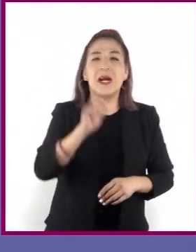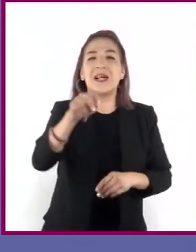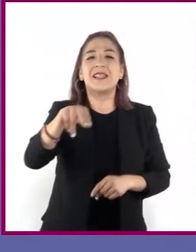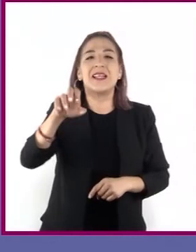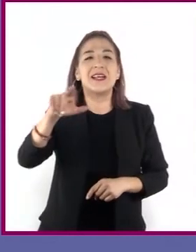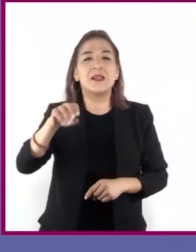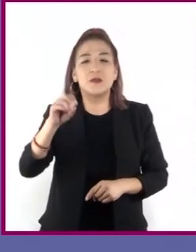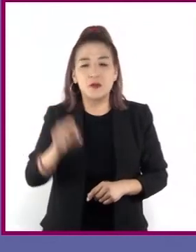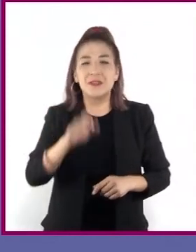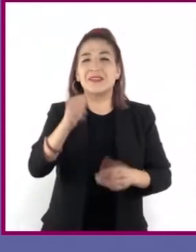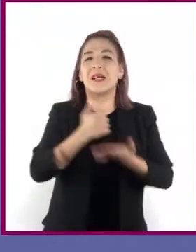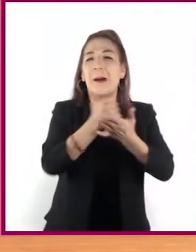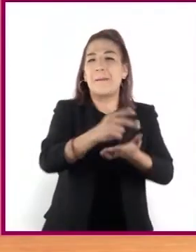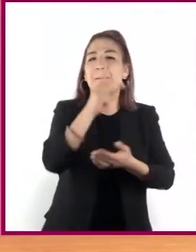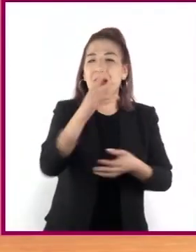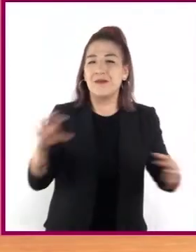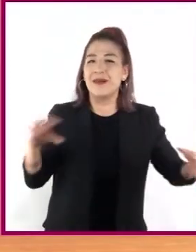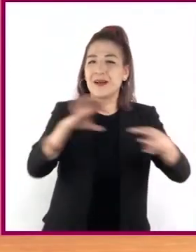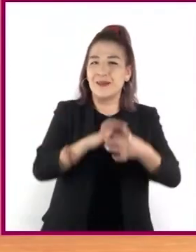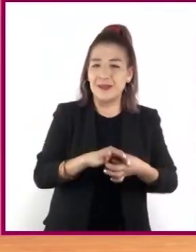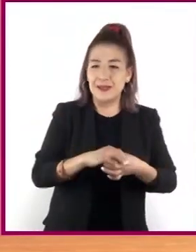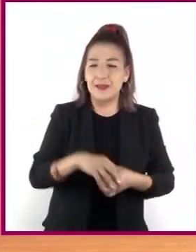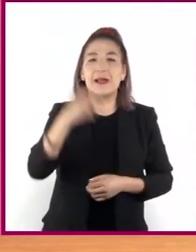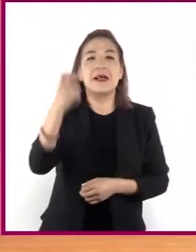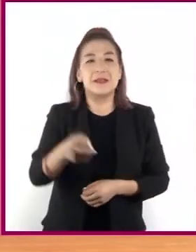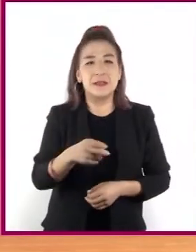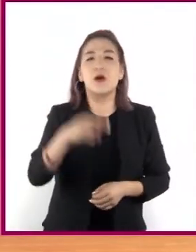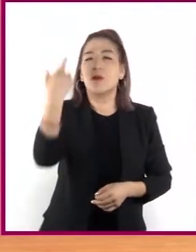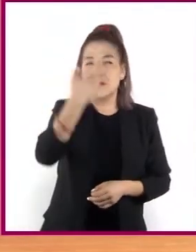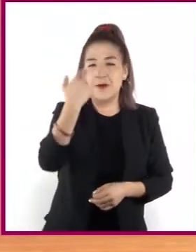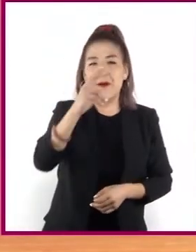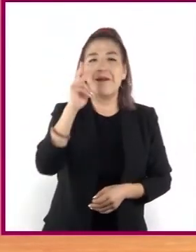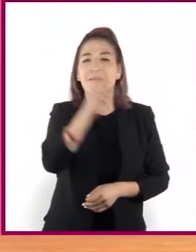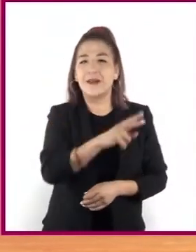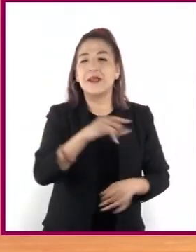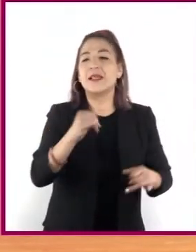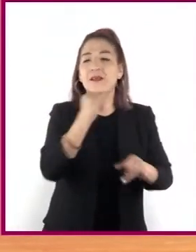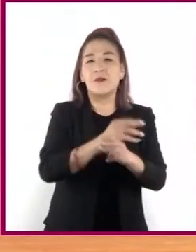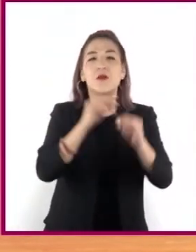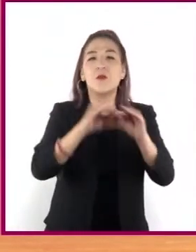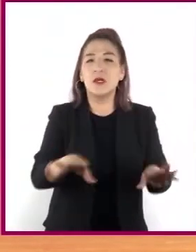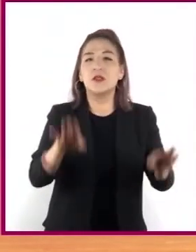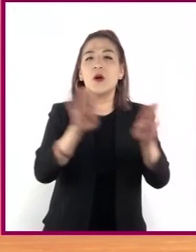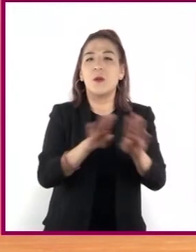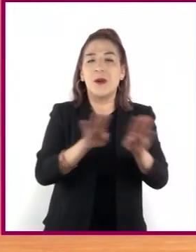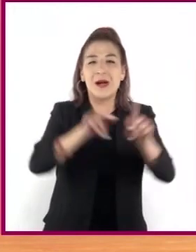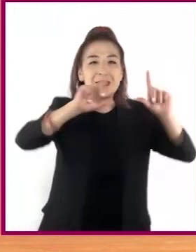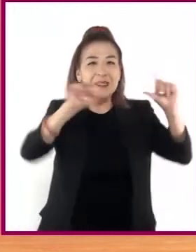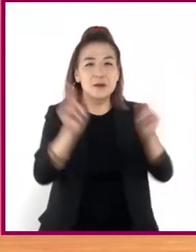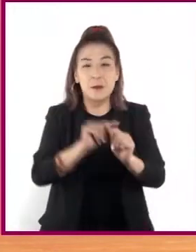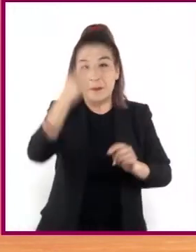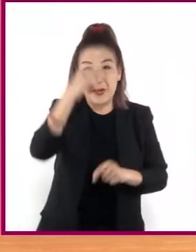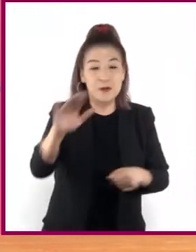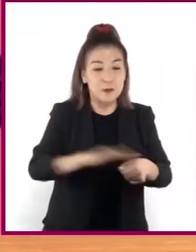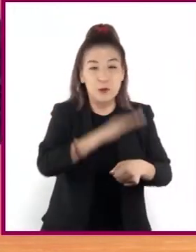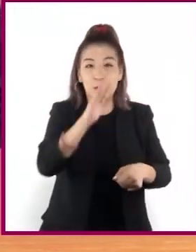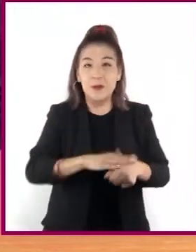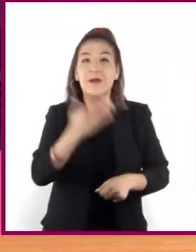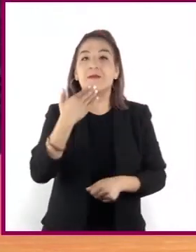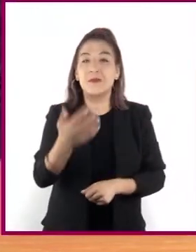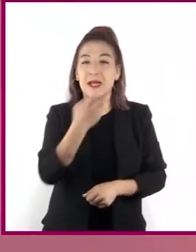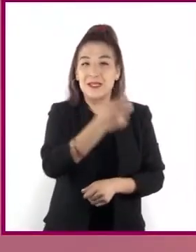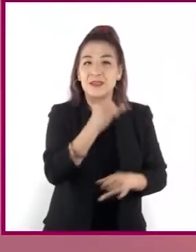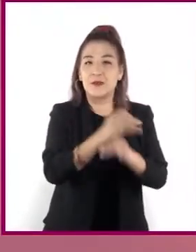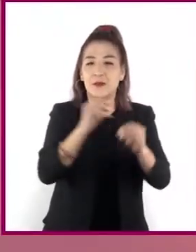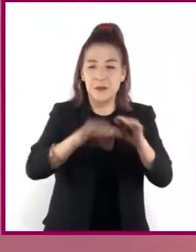la ortografía. ¿Te parece si revisamos una parte de nuestro resumen para ver si se cumple con este